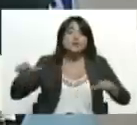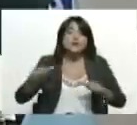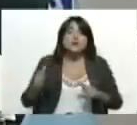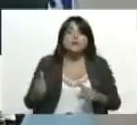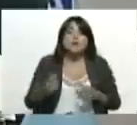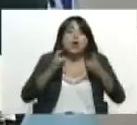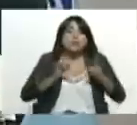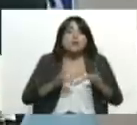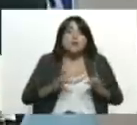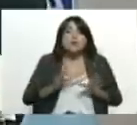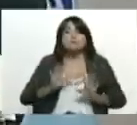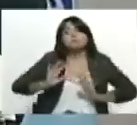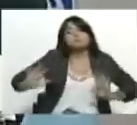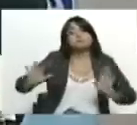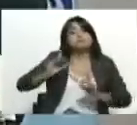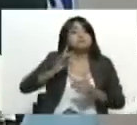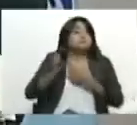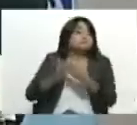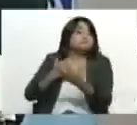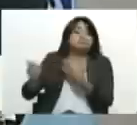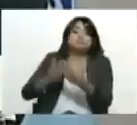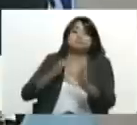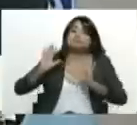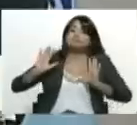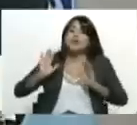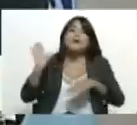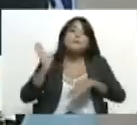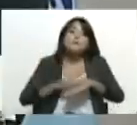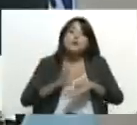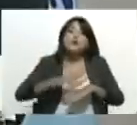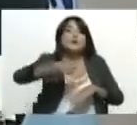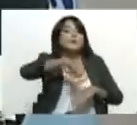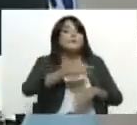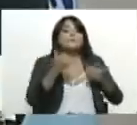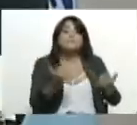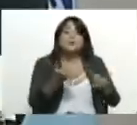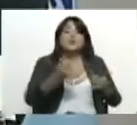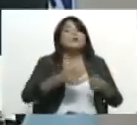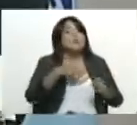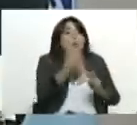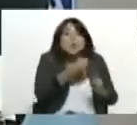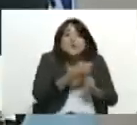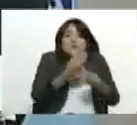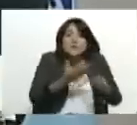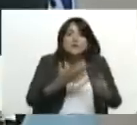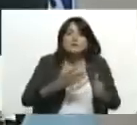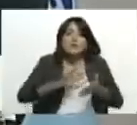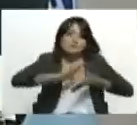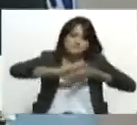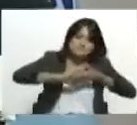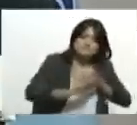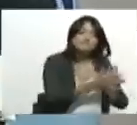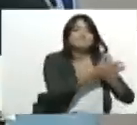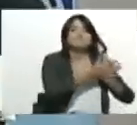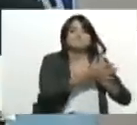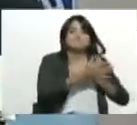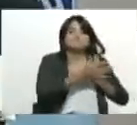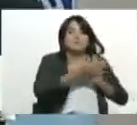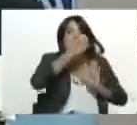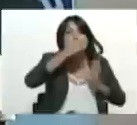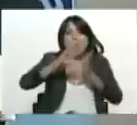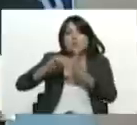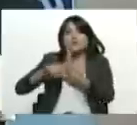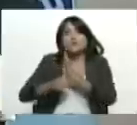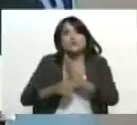la lucha implacable contra el Terrible flagelo de la corrupción que lamentablemente nació con la